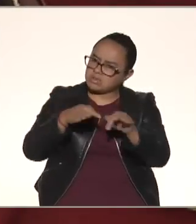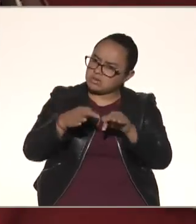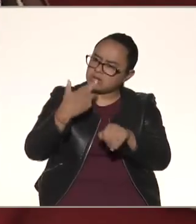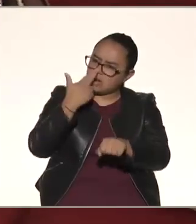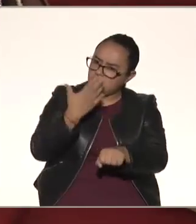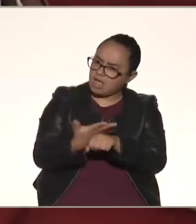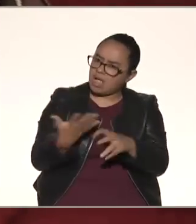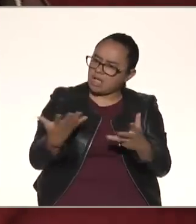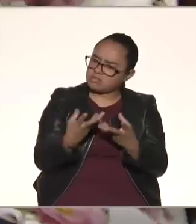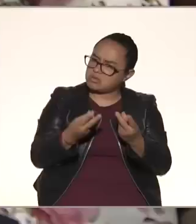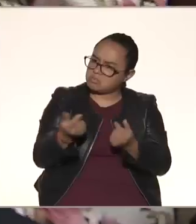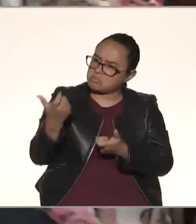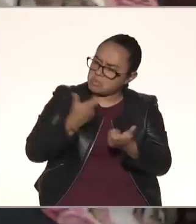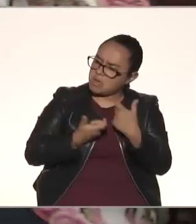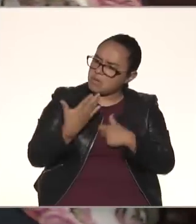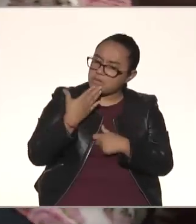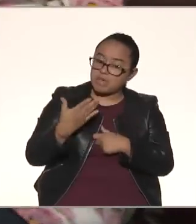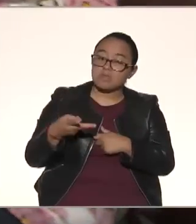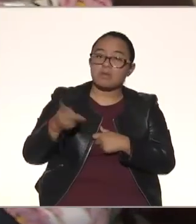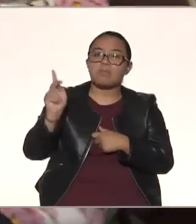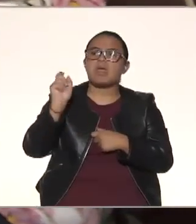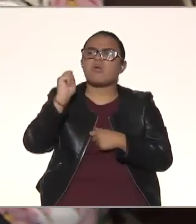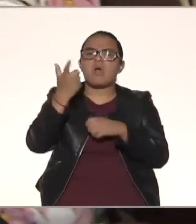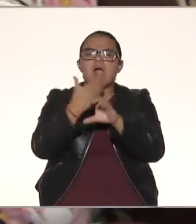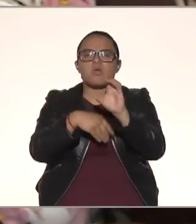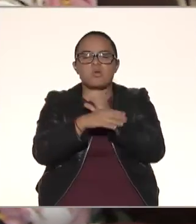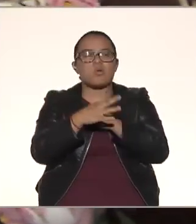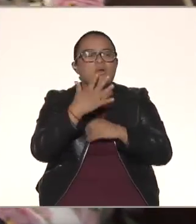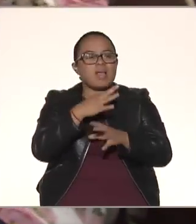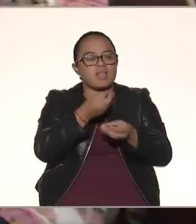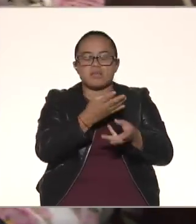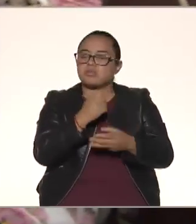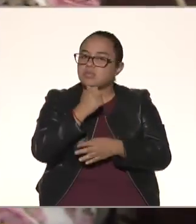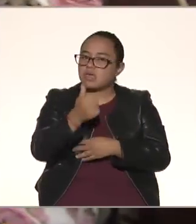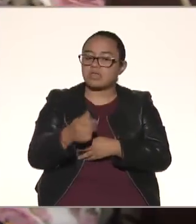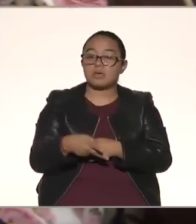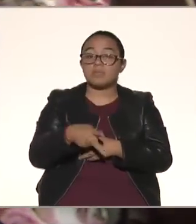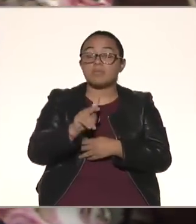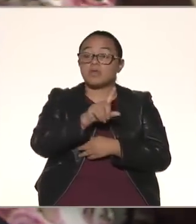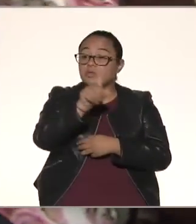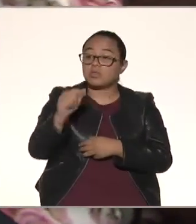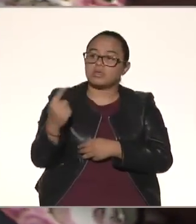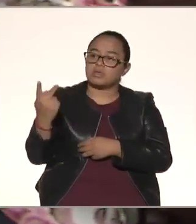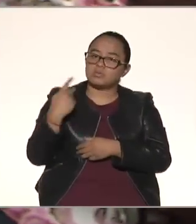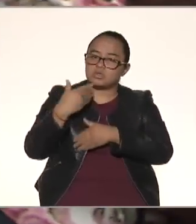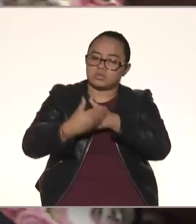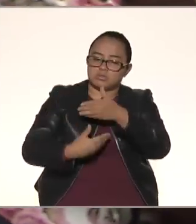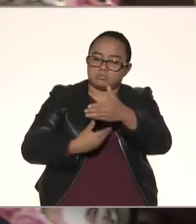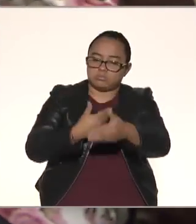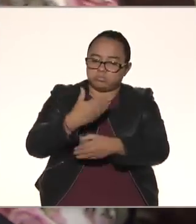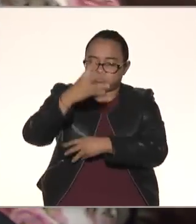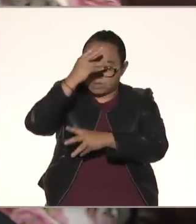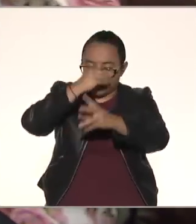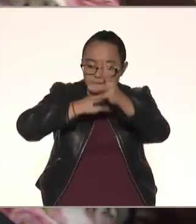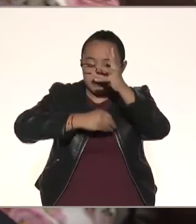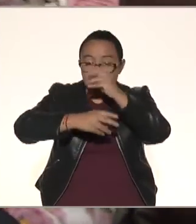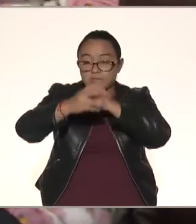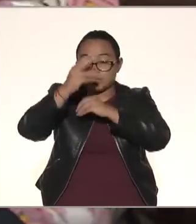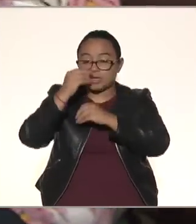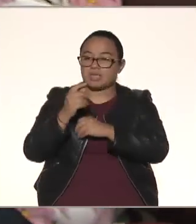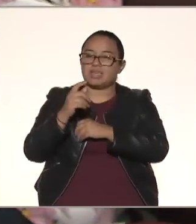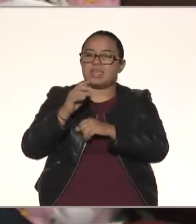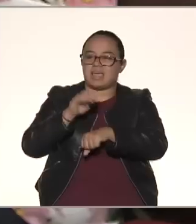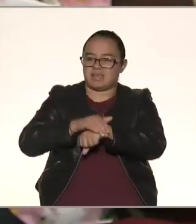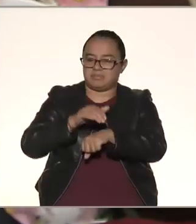responder, del gasto, pero no era detallista. pero aprendimos en, aprendimos que, con unos